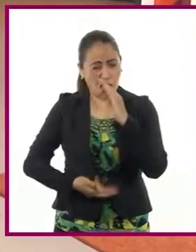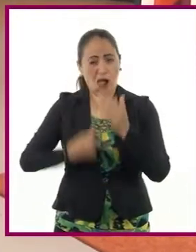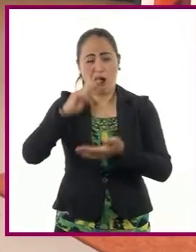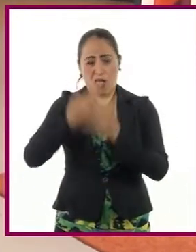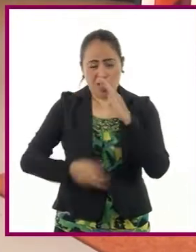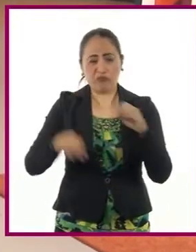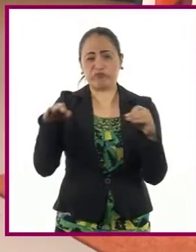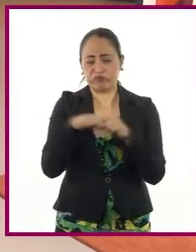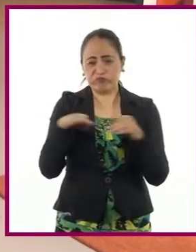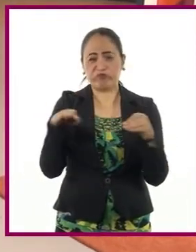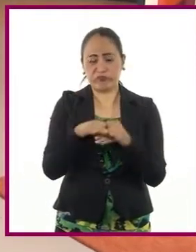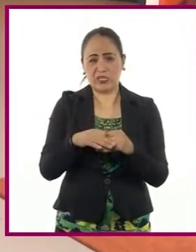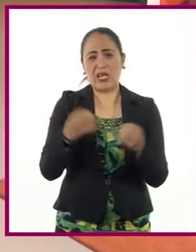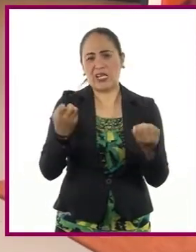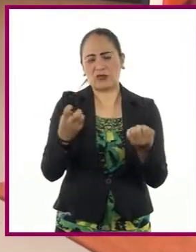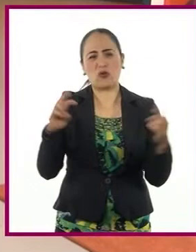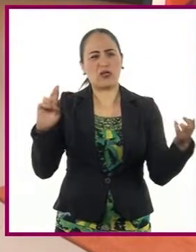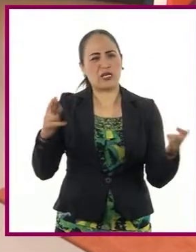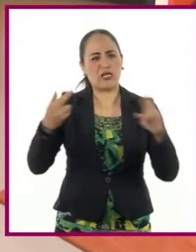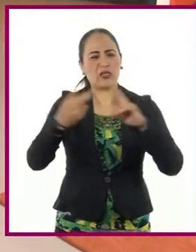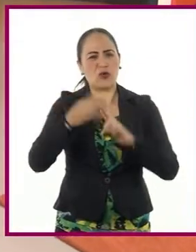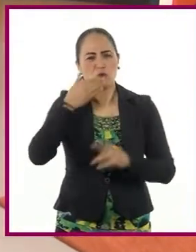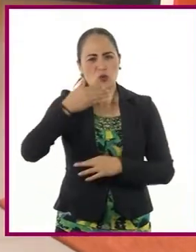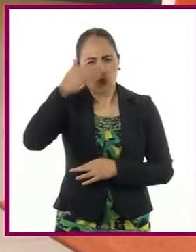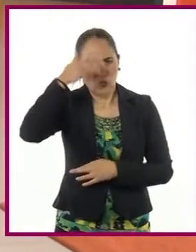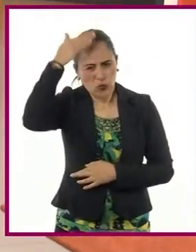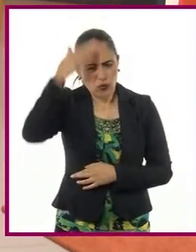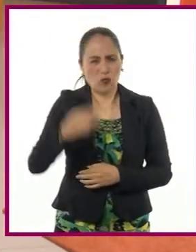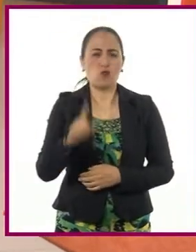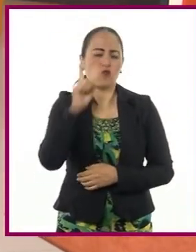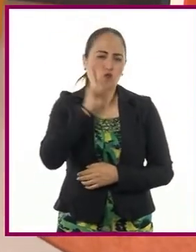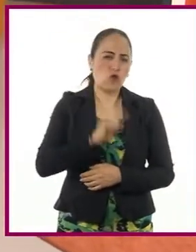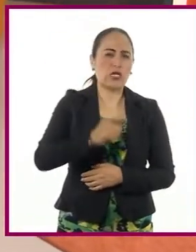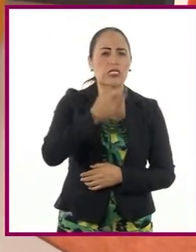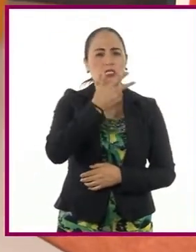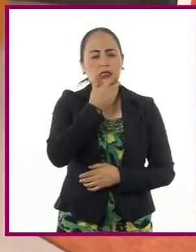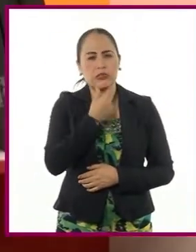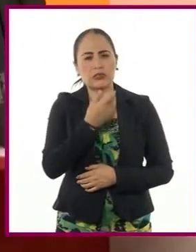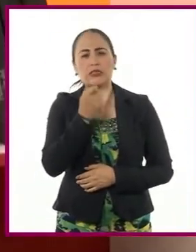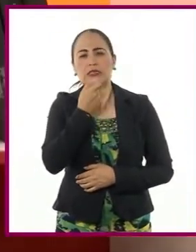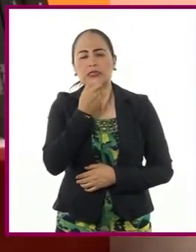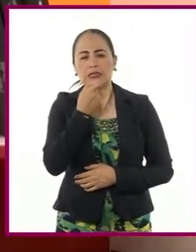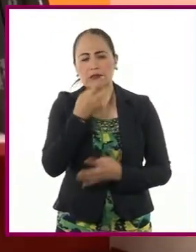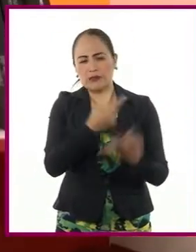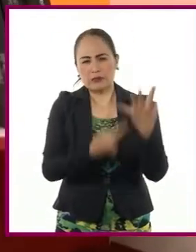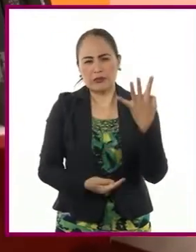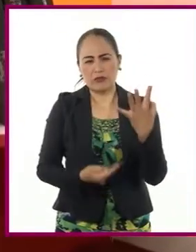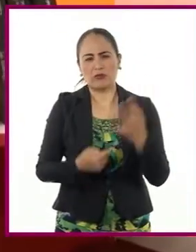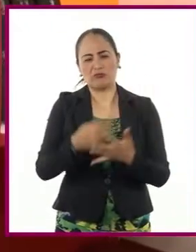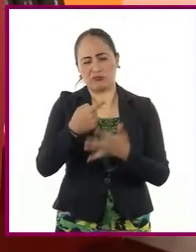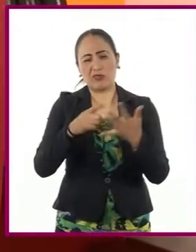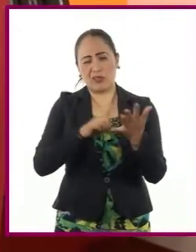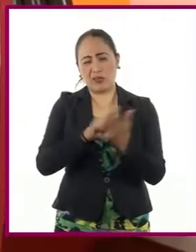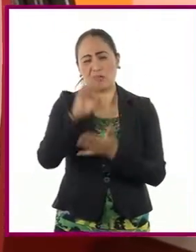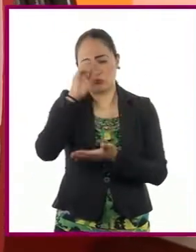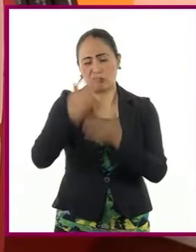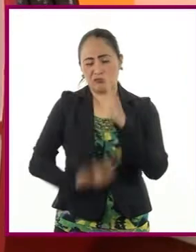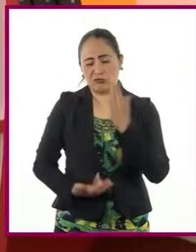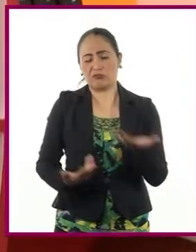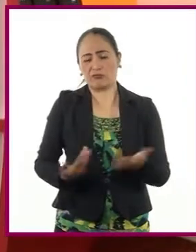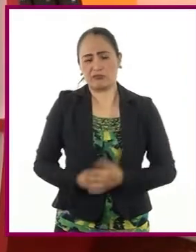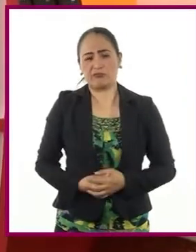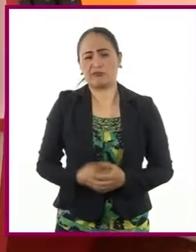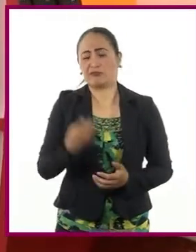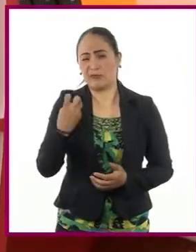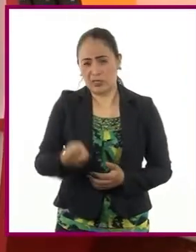de las personas de religión musulmana y de niñas y mujeres, solo por mencionar algunos ejemplos de conflictos que